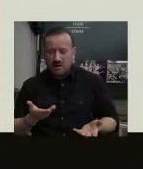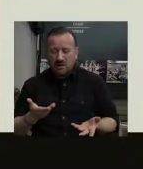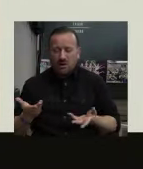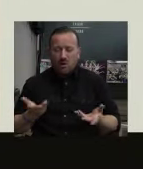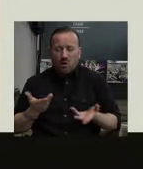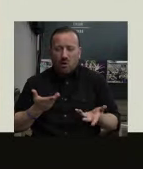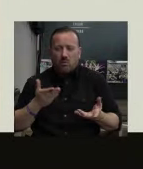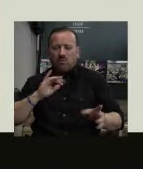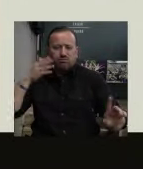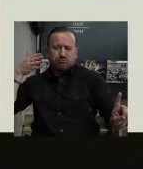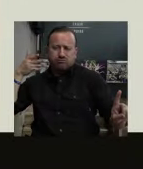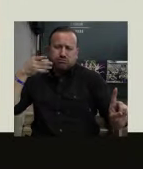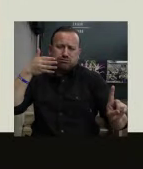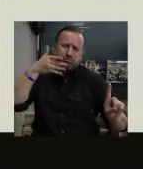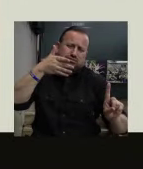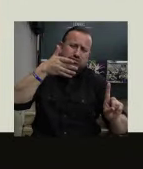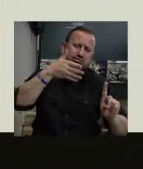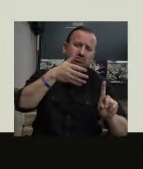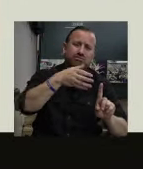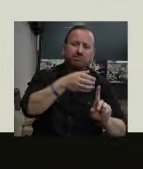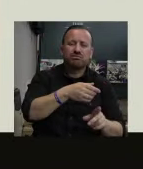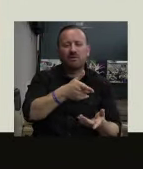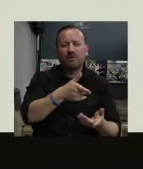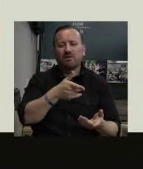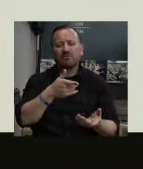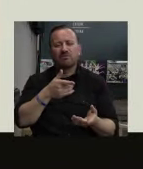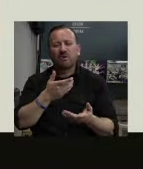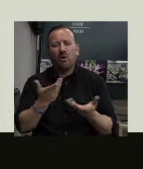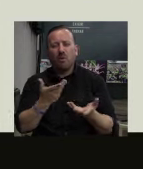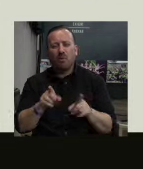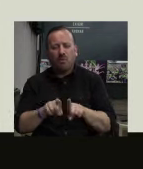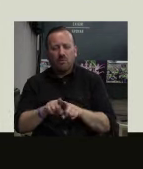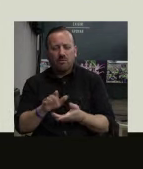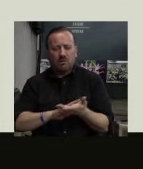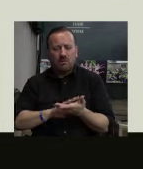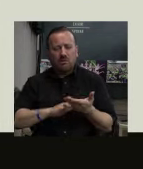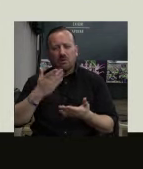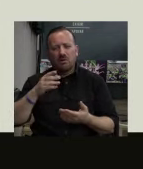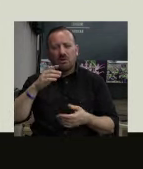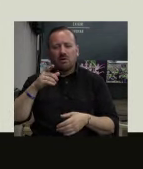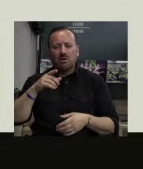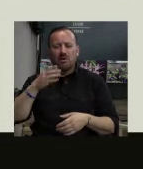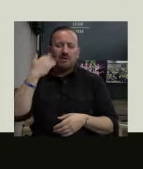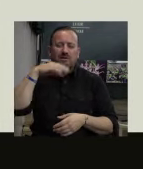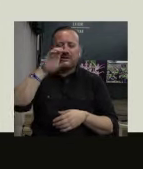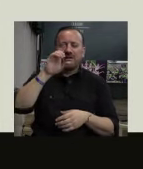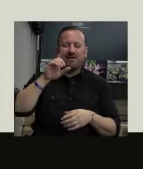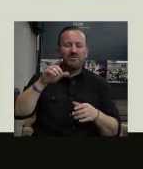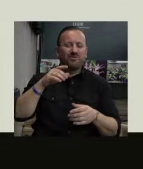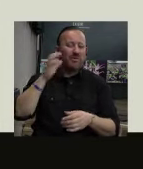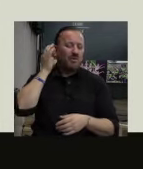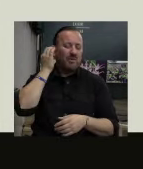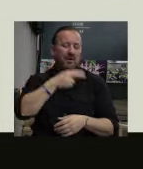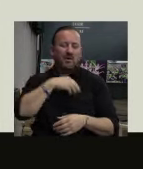a llegar es como el drama Cuando Alicia le pregunta al gato Alicia en el País de las